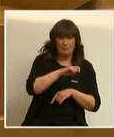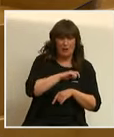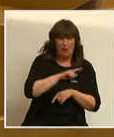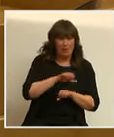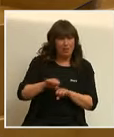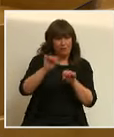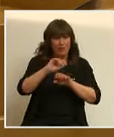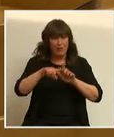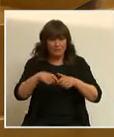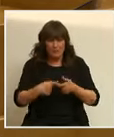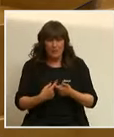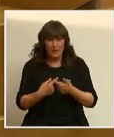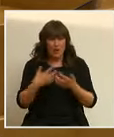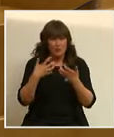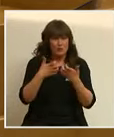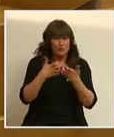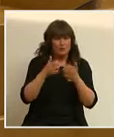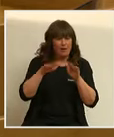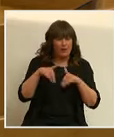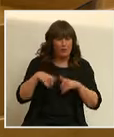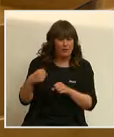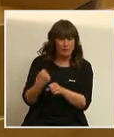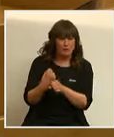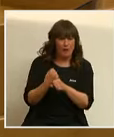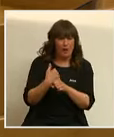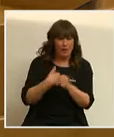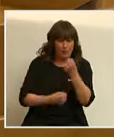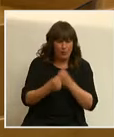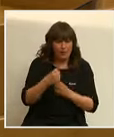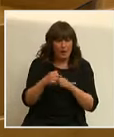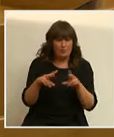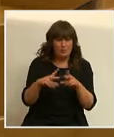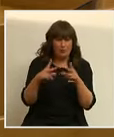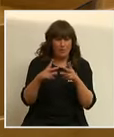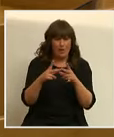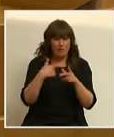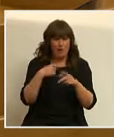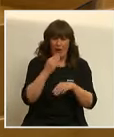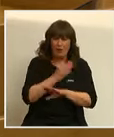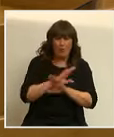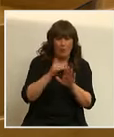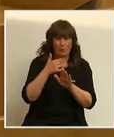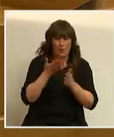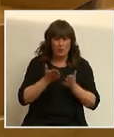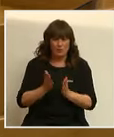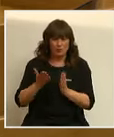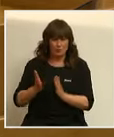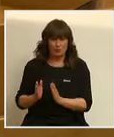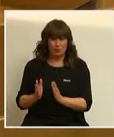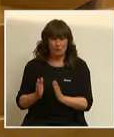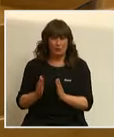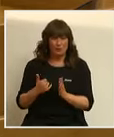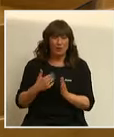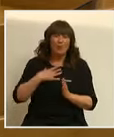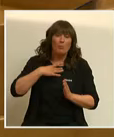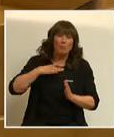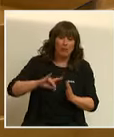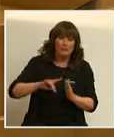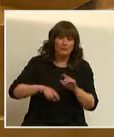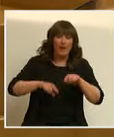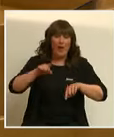trabajo, por nuestra economía, nuestra sociedad, por la excelencia para nuestros hijos. Quizá alguno de